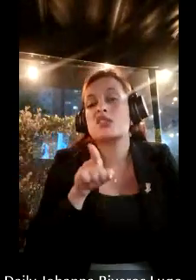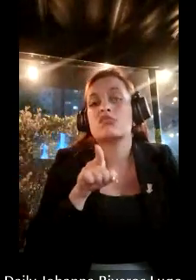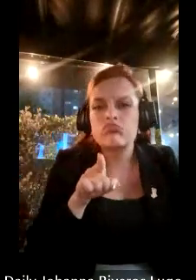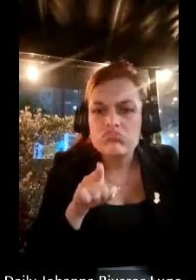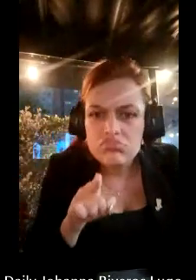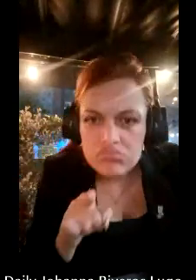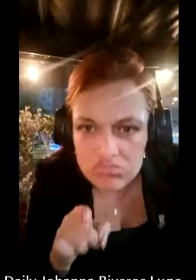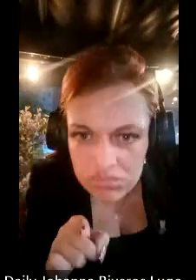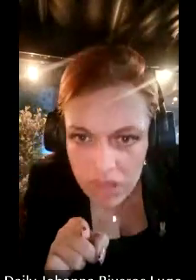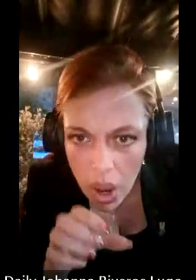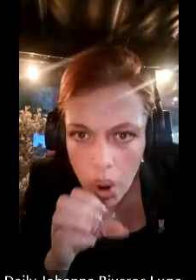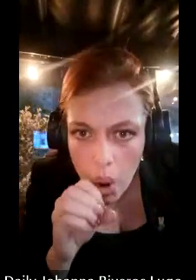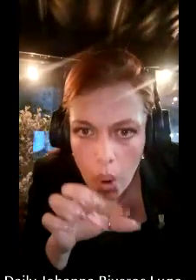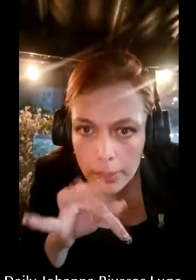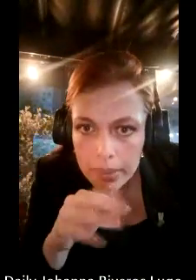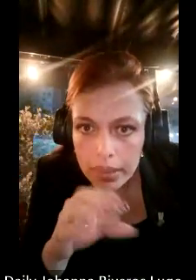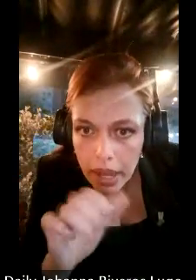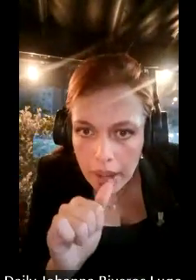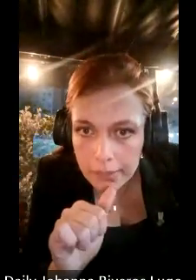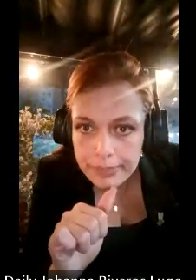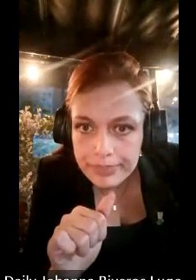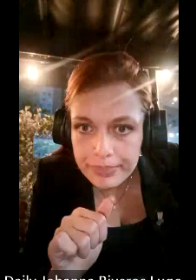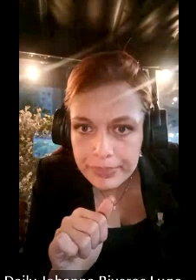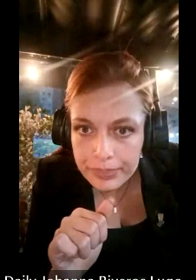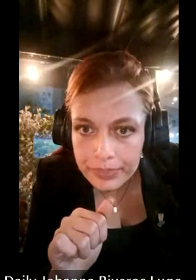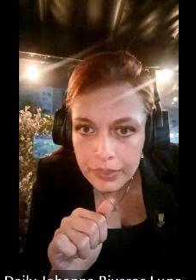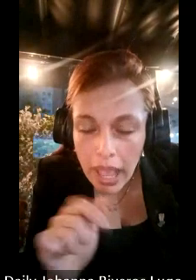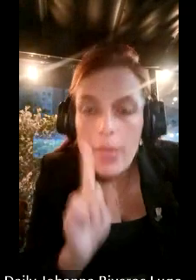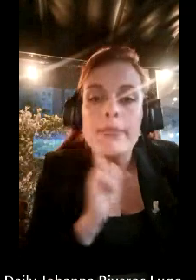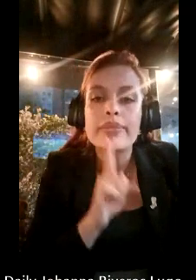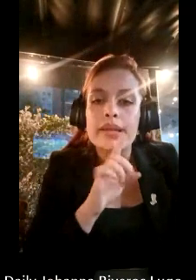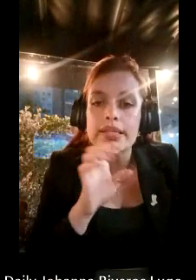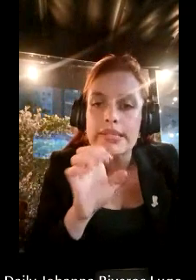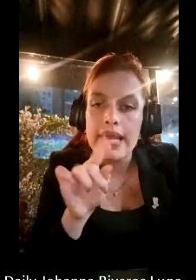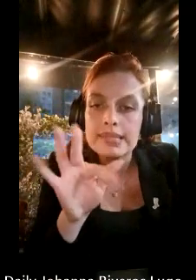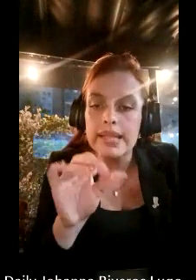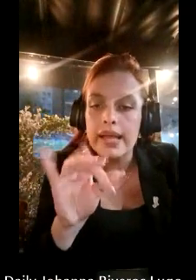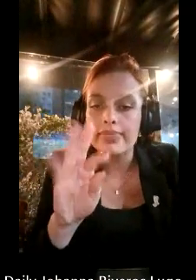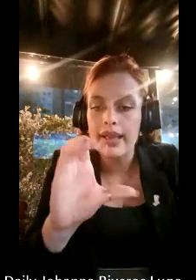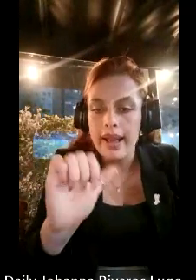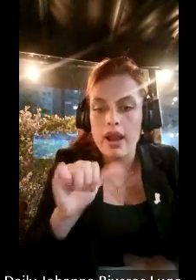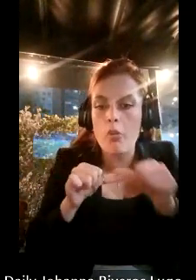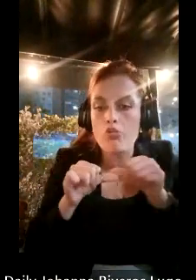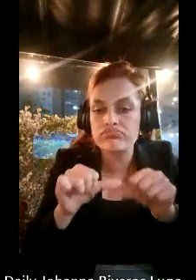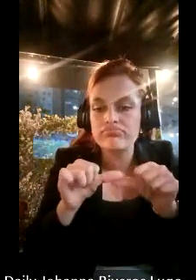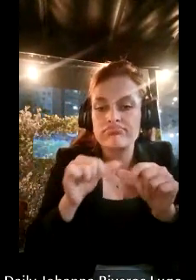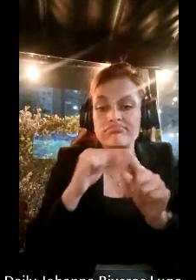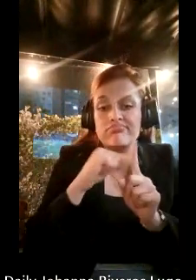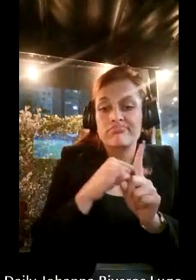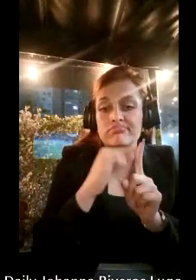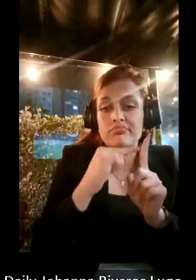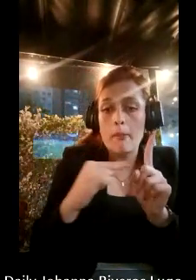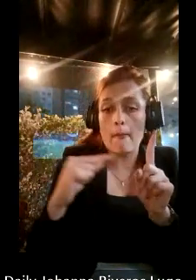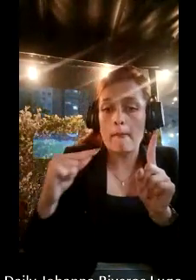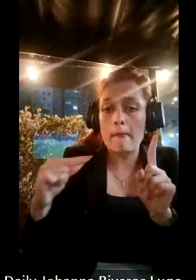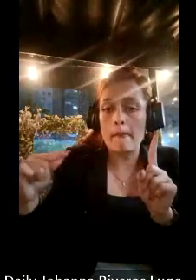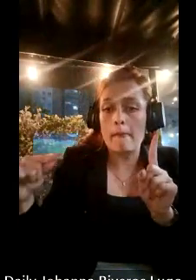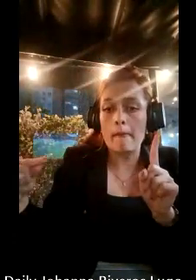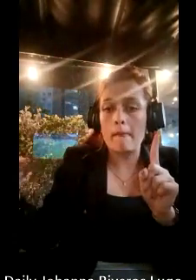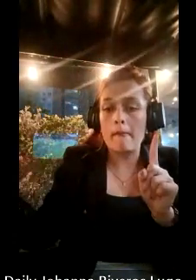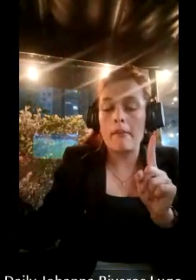También encontramos lo que es la acústica, que hace parte de la física clásica, la óptica, la